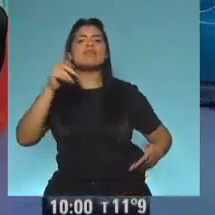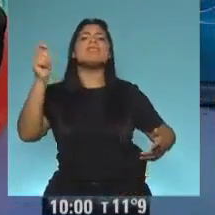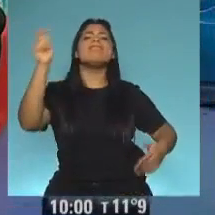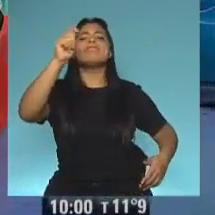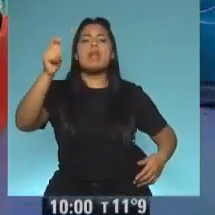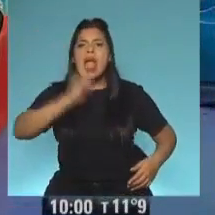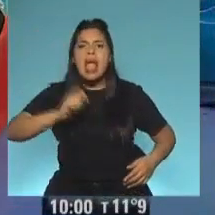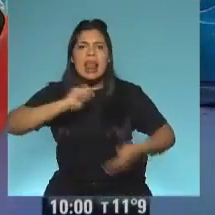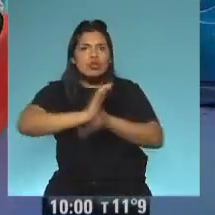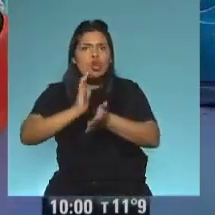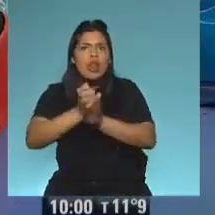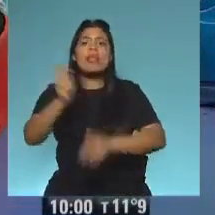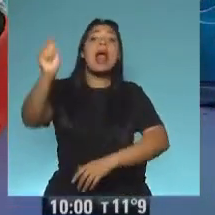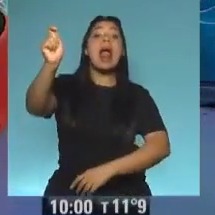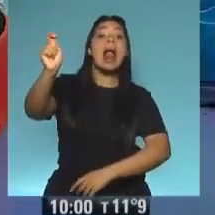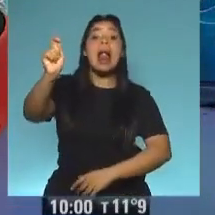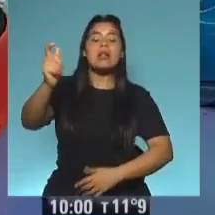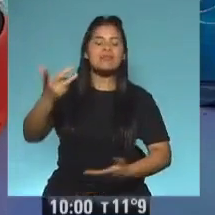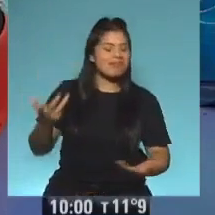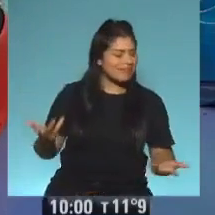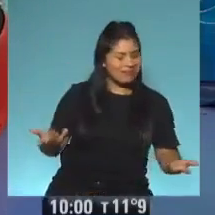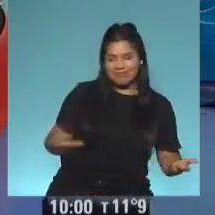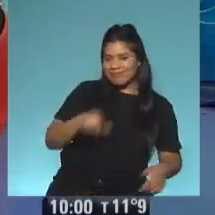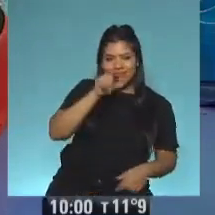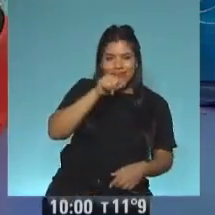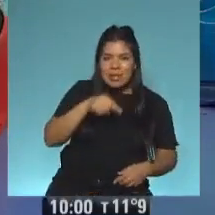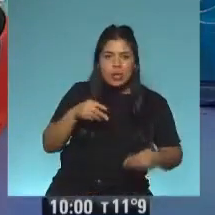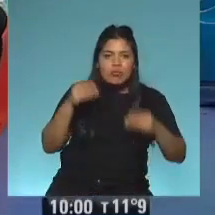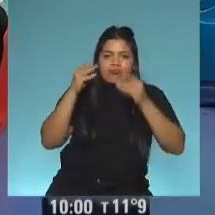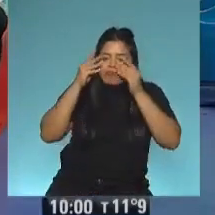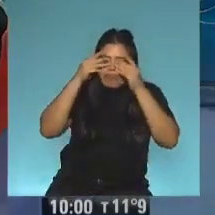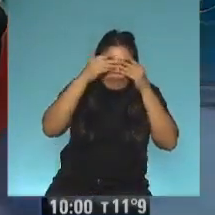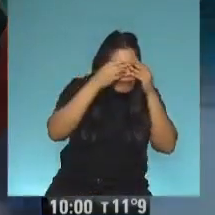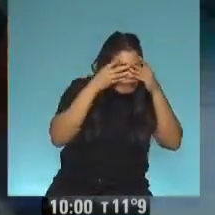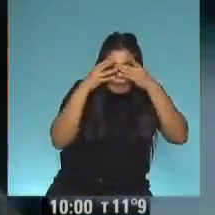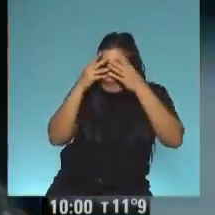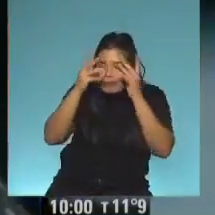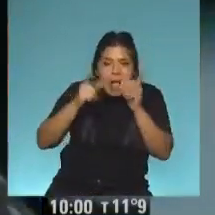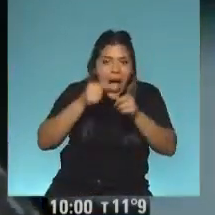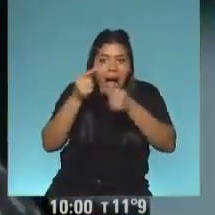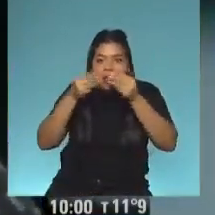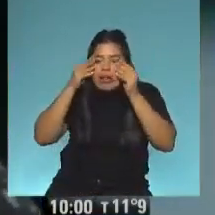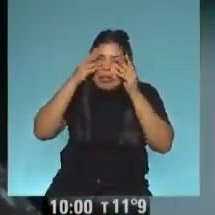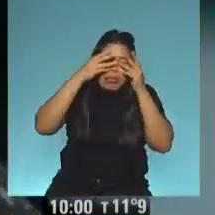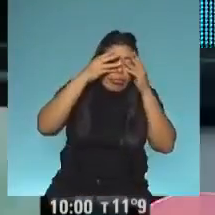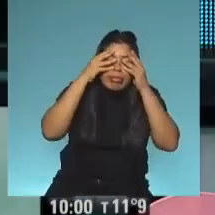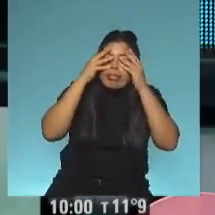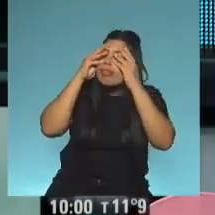Pino tenía sal en los ojos y algas en las pestañas. Y no les hizo caso.